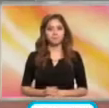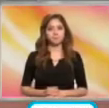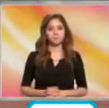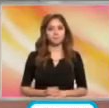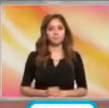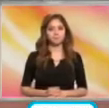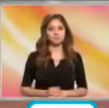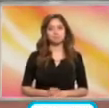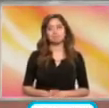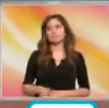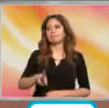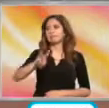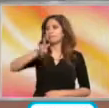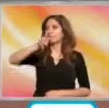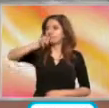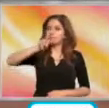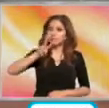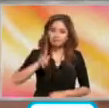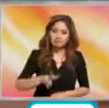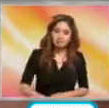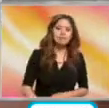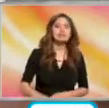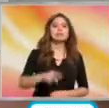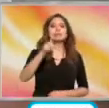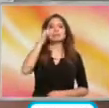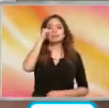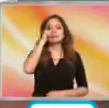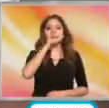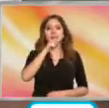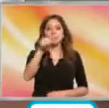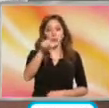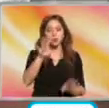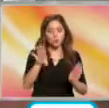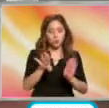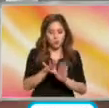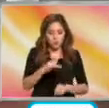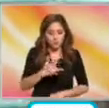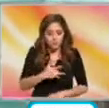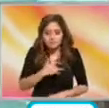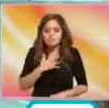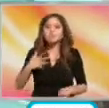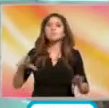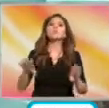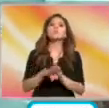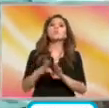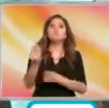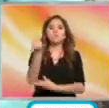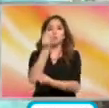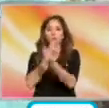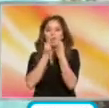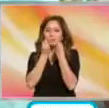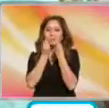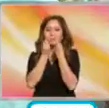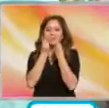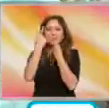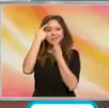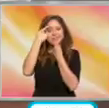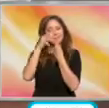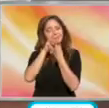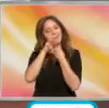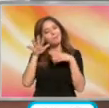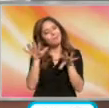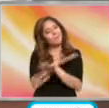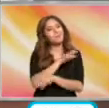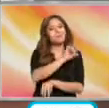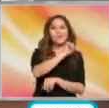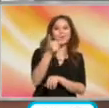porque de veras uno es lo que siente y lo que come. Entonces mejor hablemos de otras cosas, de cosas Vamos a bonitas, relajarnos.